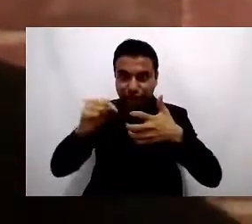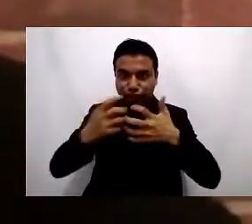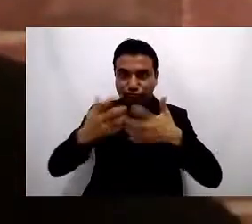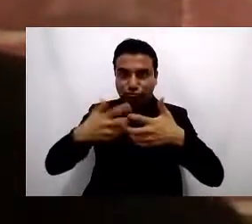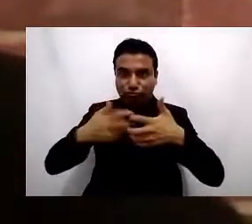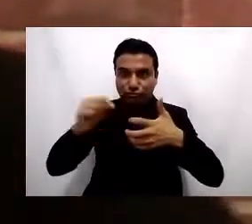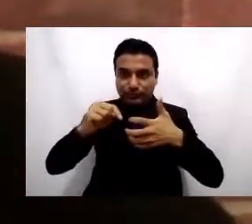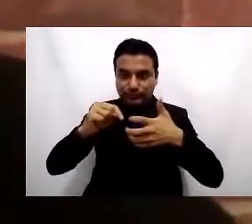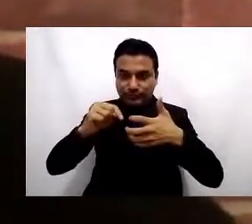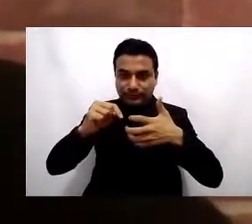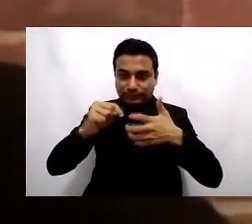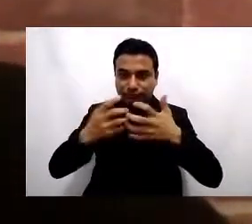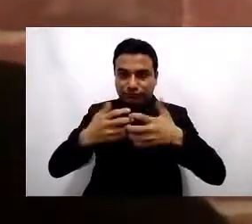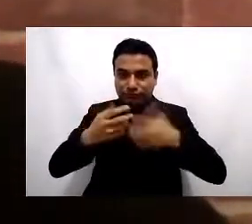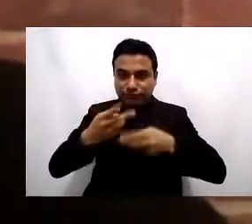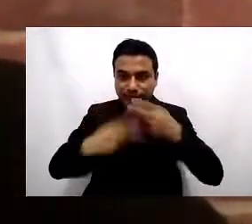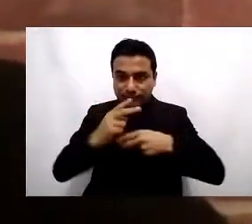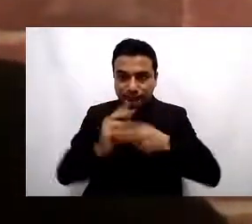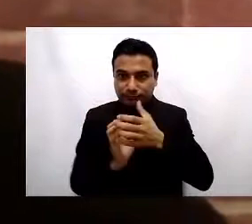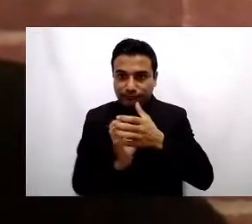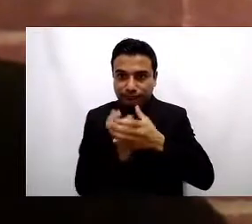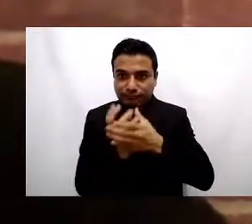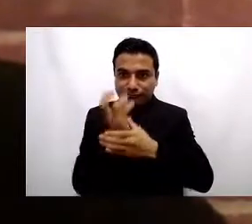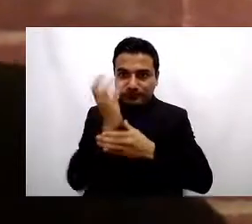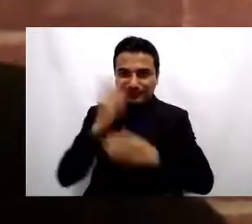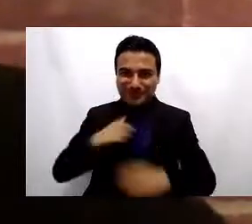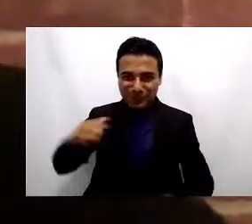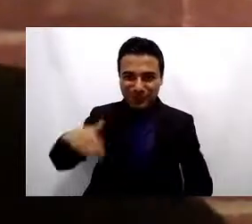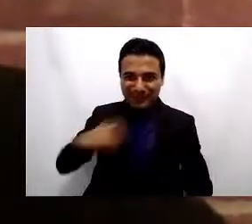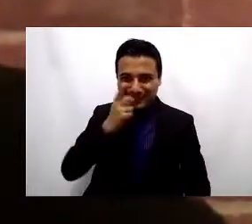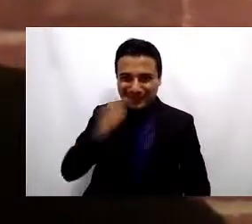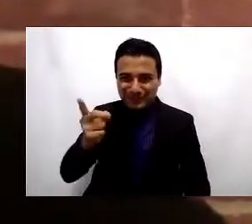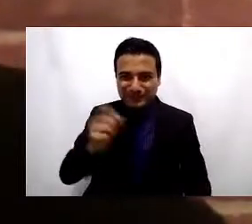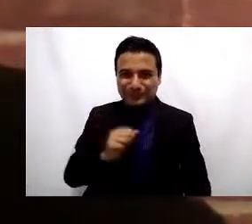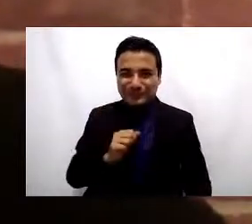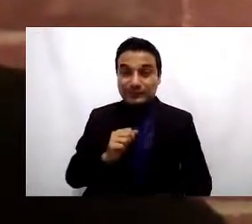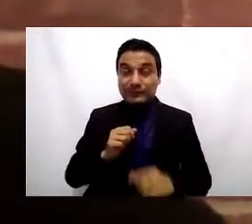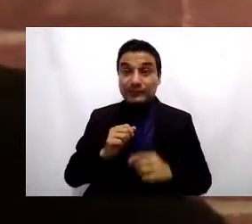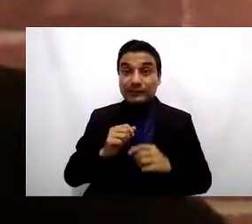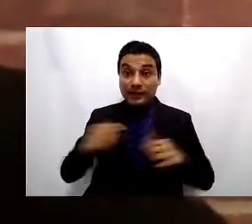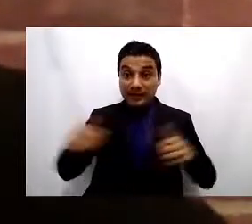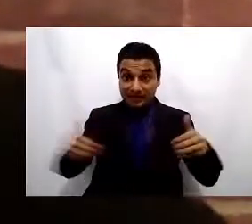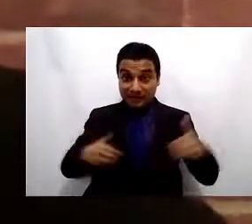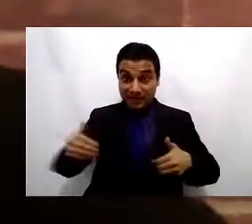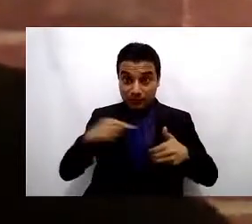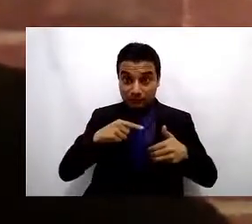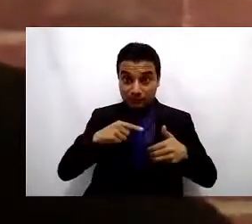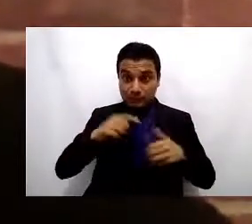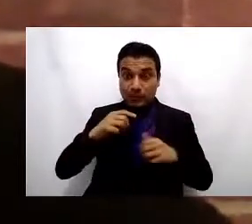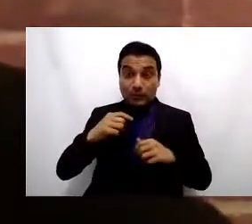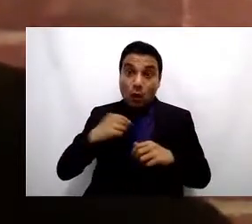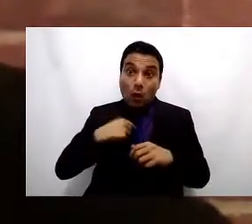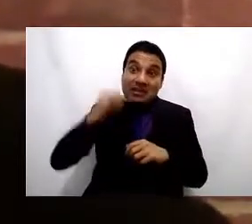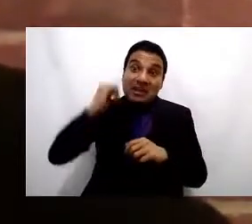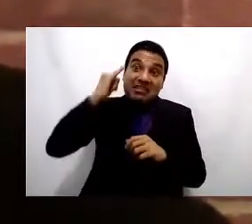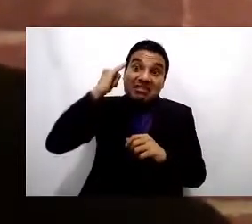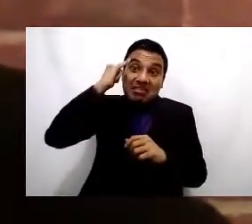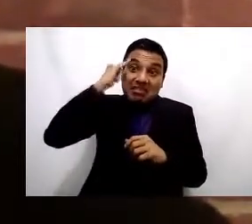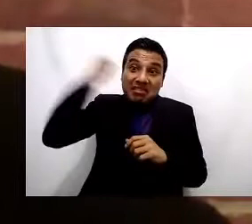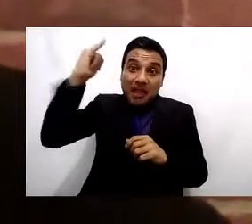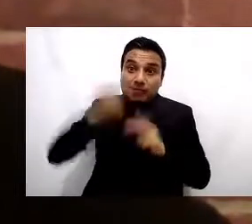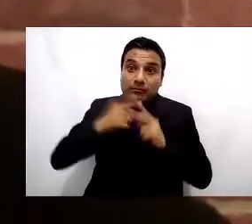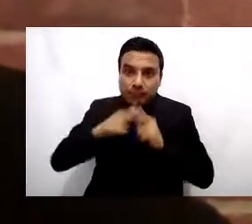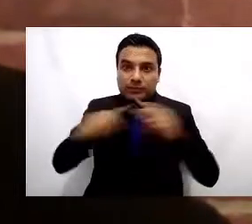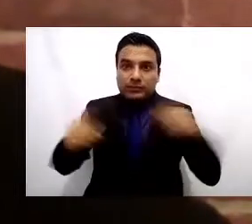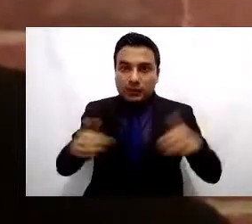una obra hace. Decíamos antes, el teatro no nace de una ocurrencia, porque el teatro no se nos ocurre, el